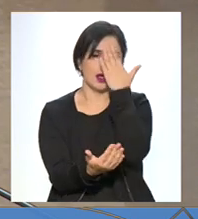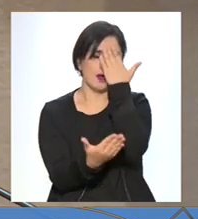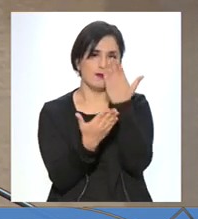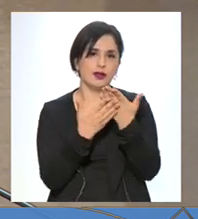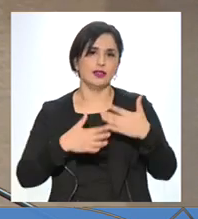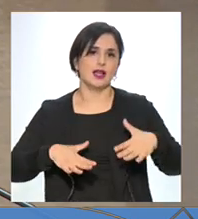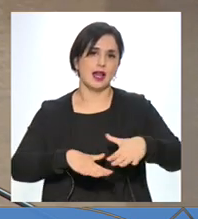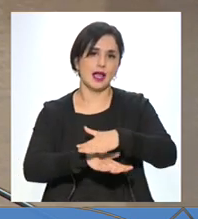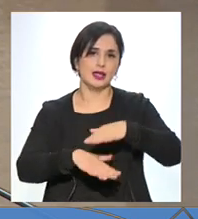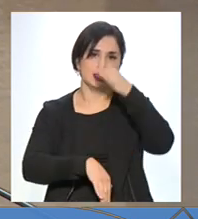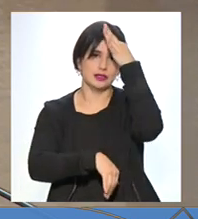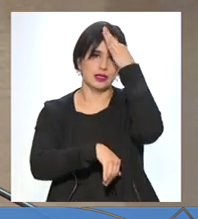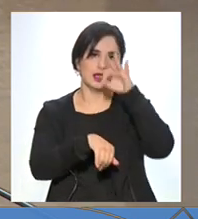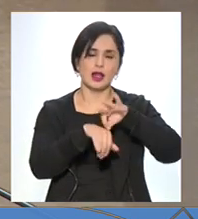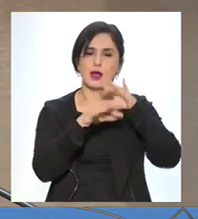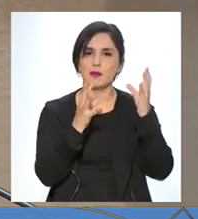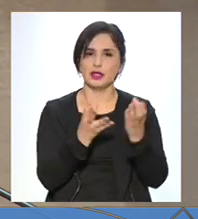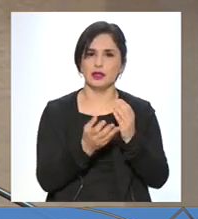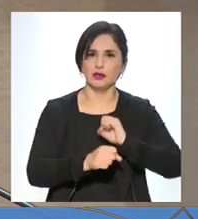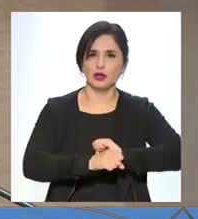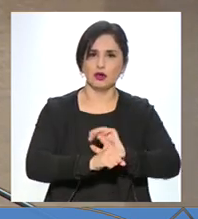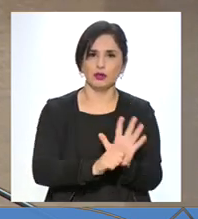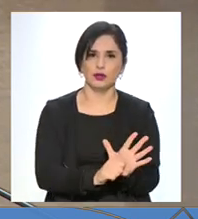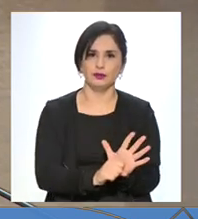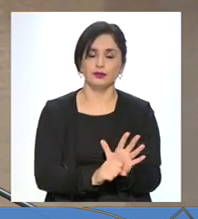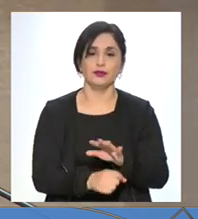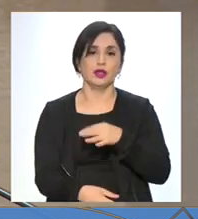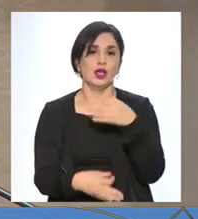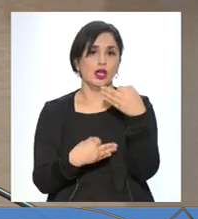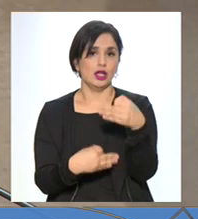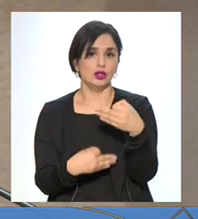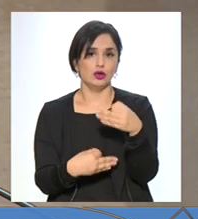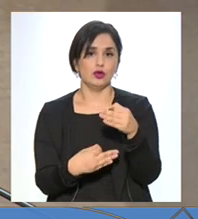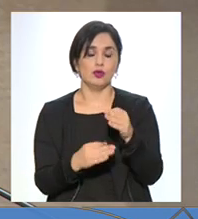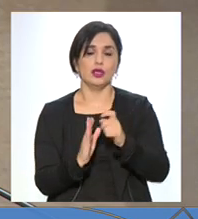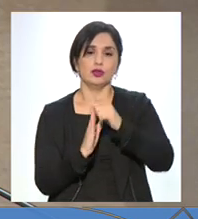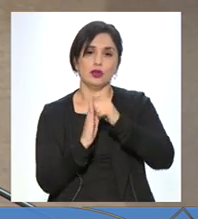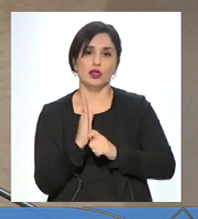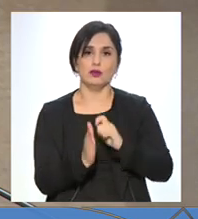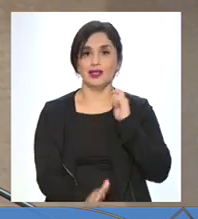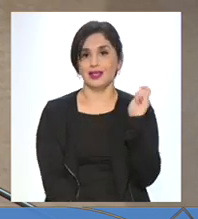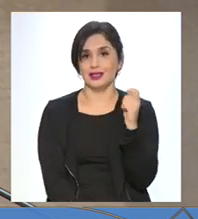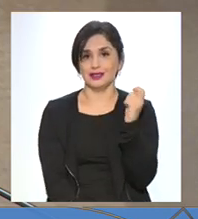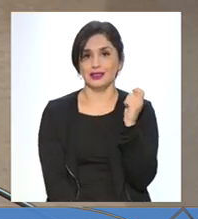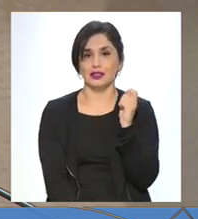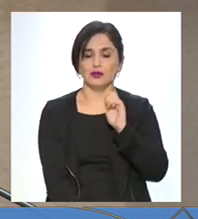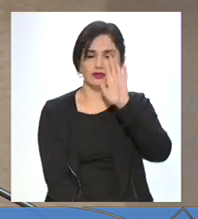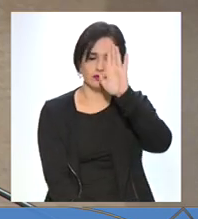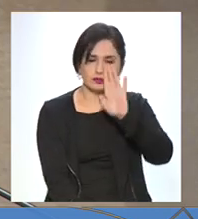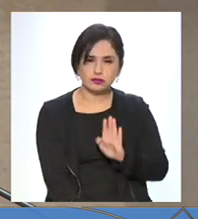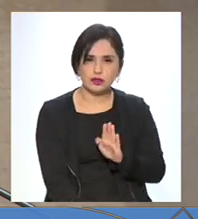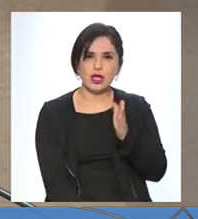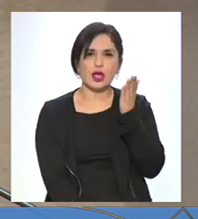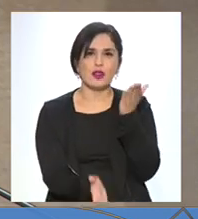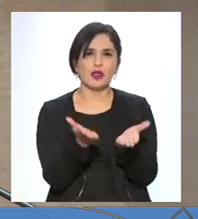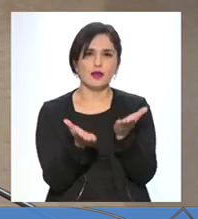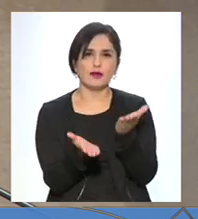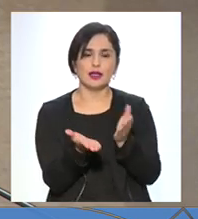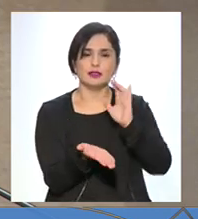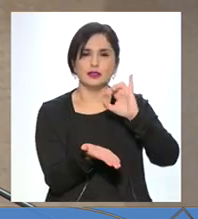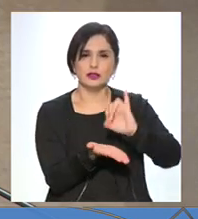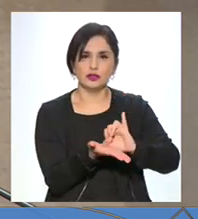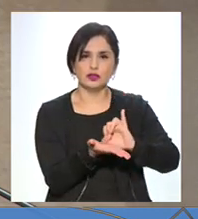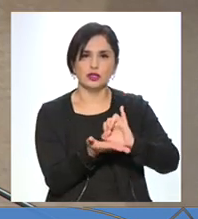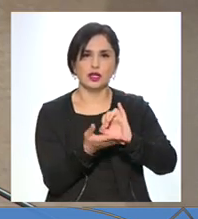provocada por la pandemia del COVID-19. El documento del IBOM de septiembre también contiene una revisión detallada del balance institucional,